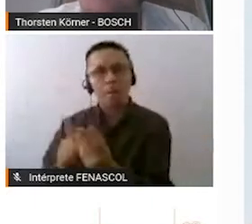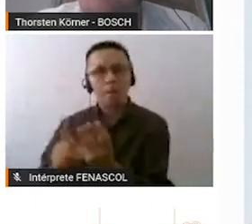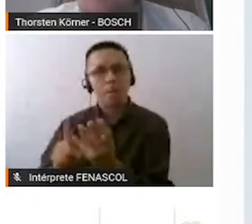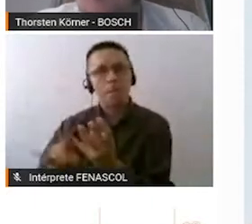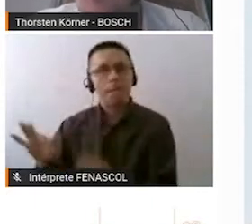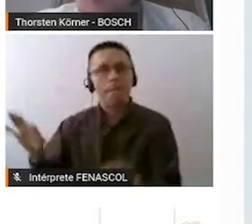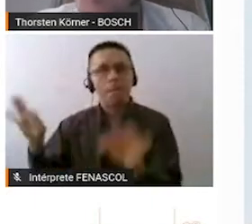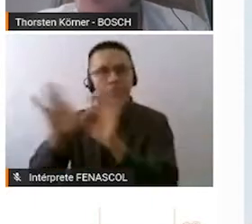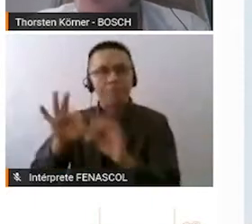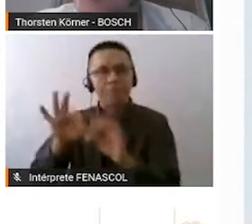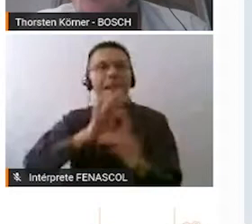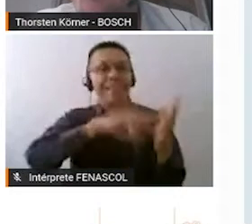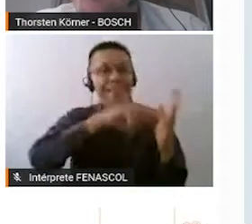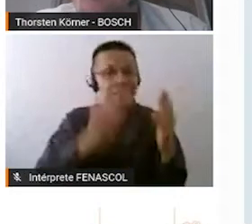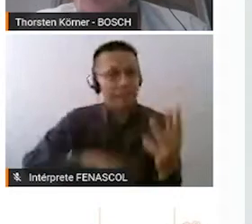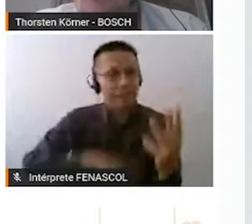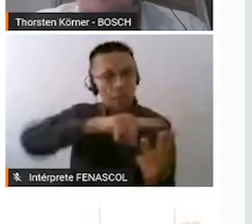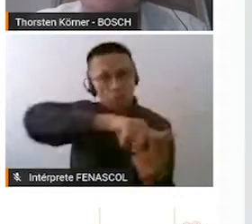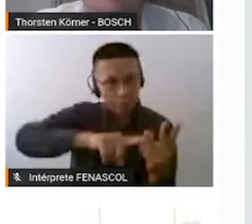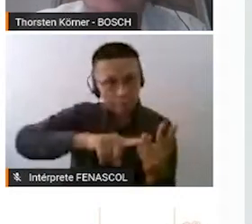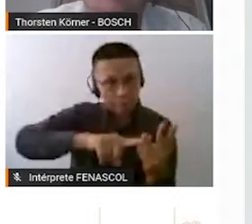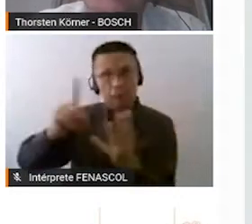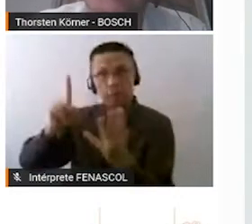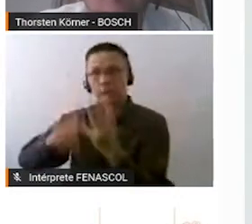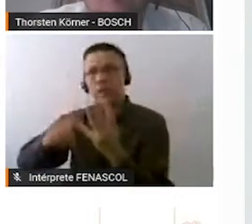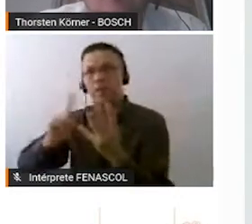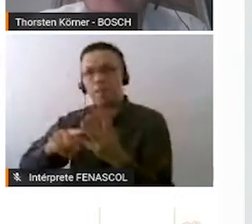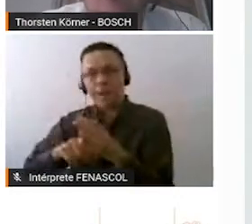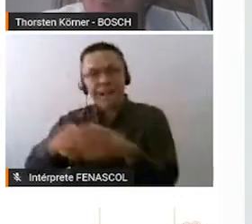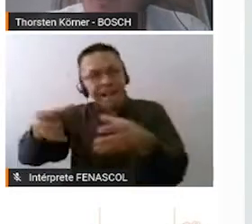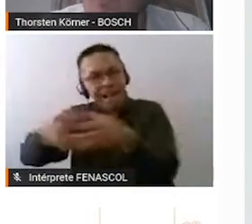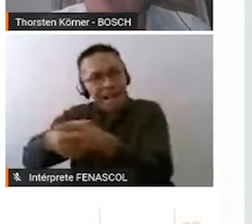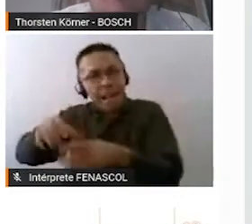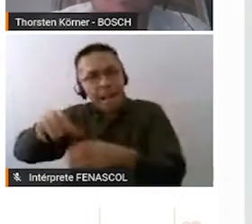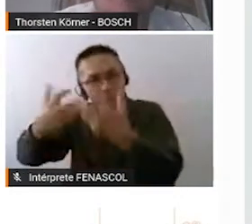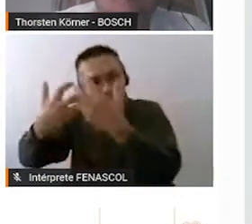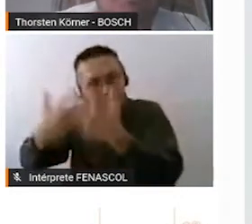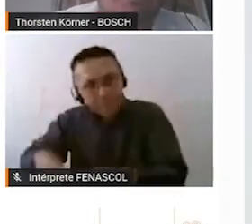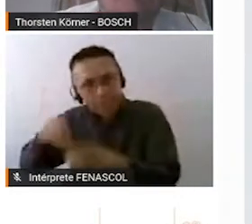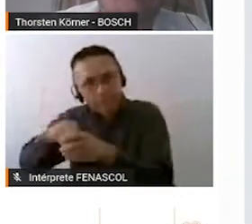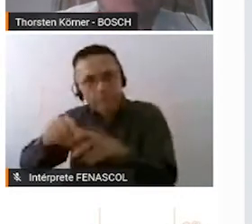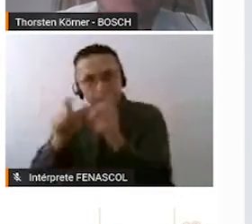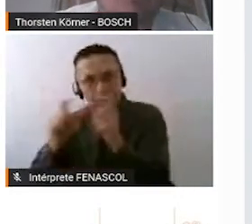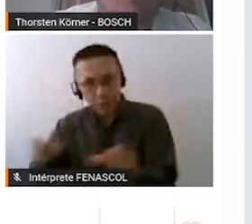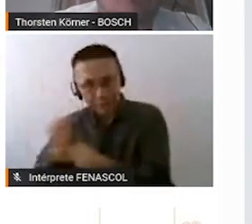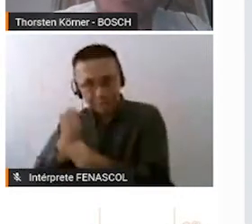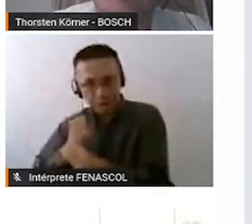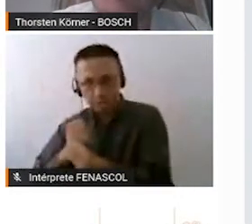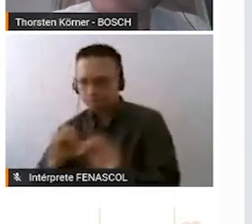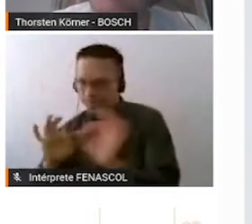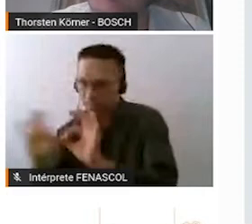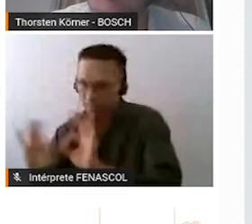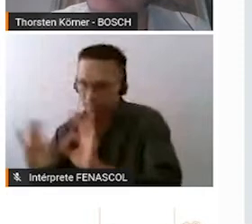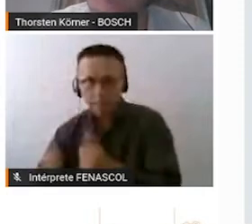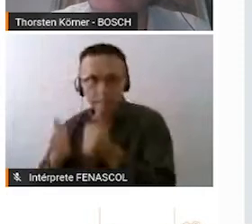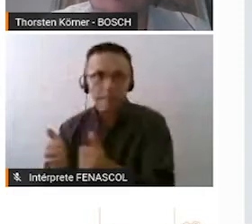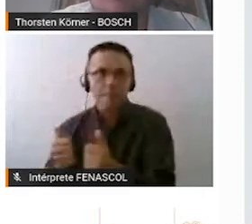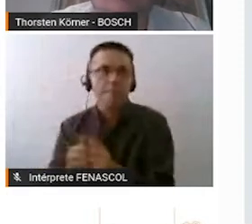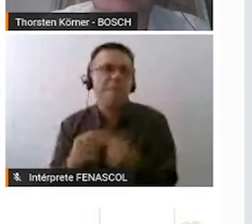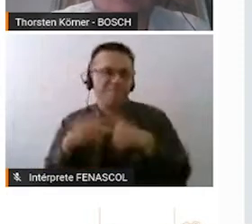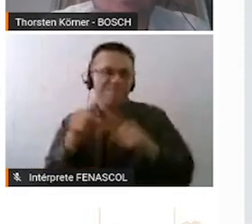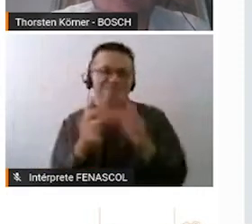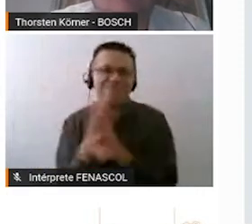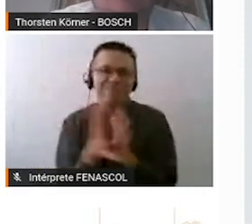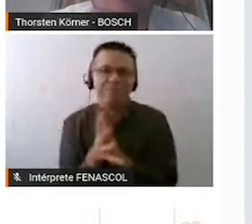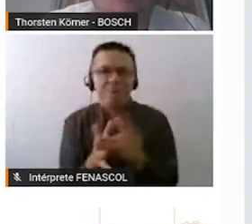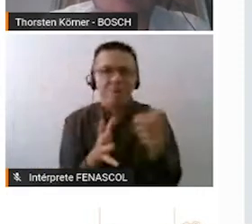Hoy hablamos también de avances en las organizaciones. Entonces, brevemente, porque creo que esta es una imagen